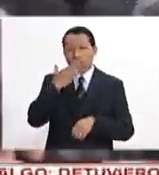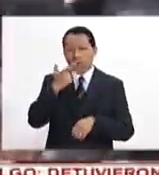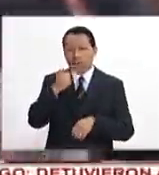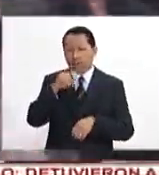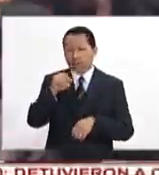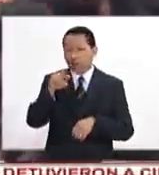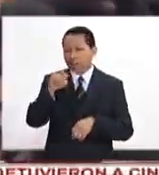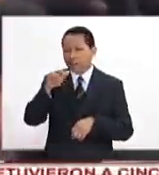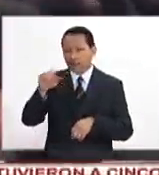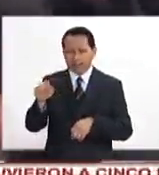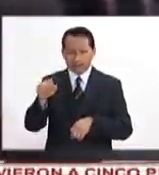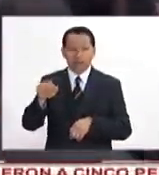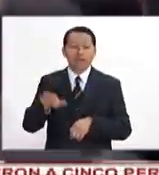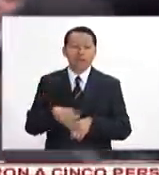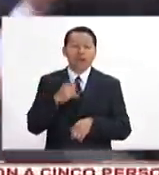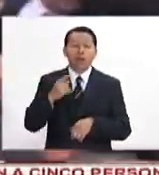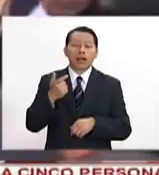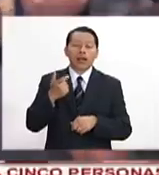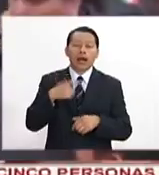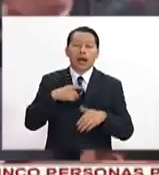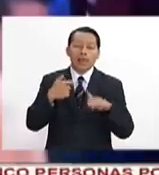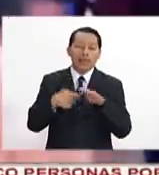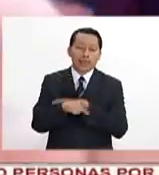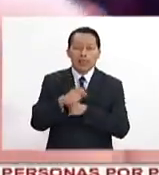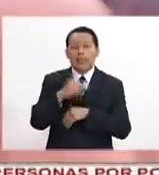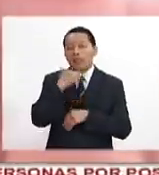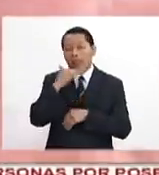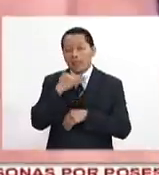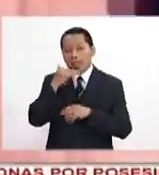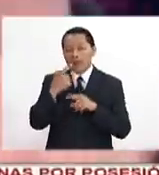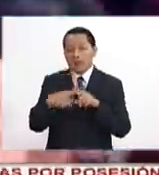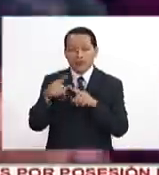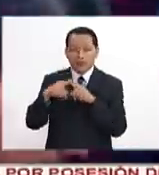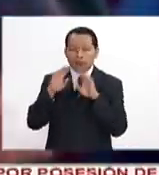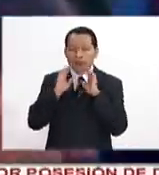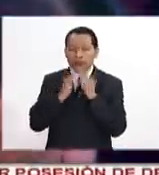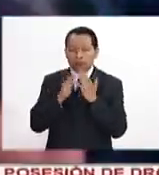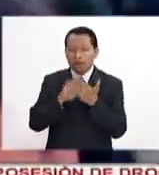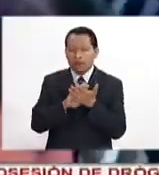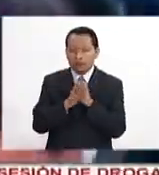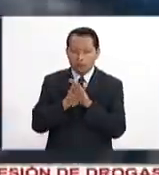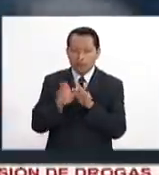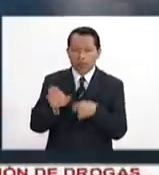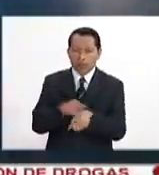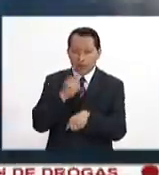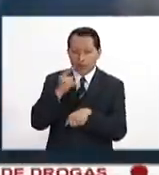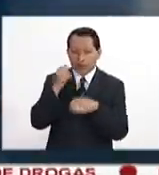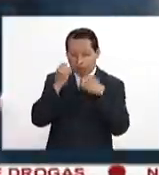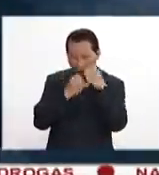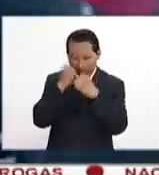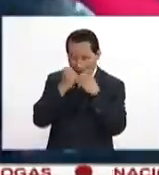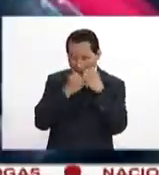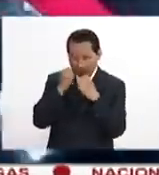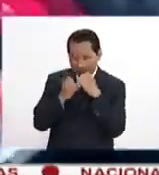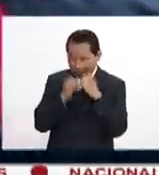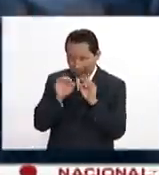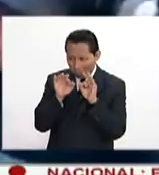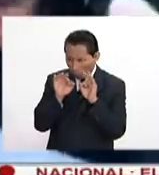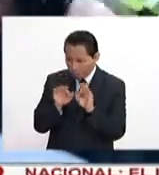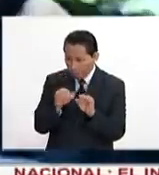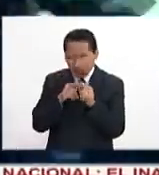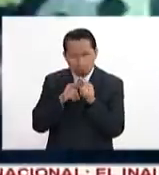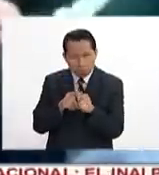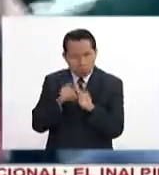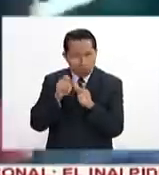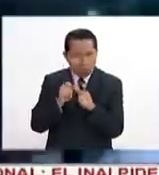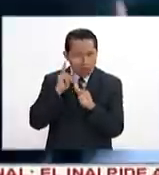Padres Elías, por los delitos de lavado de dinero y delincuencia organizada. Esto tras determinar que no había elementos para seguir